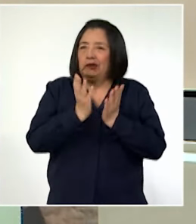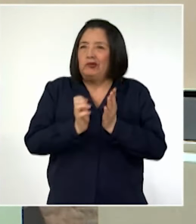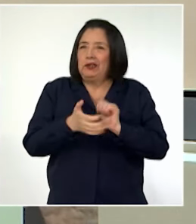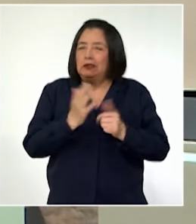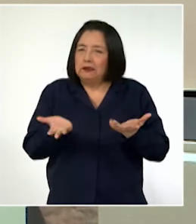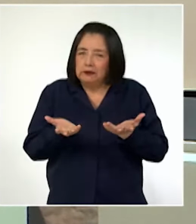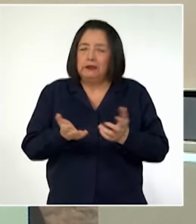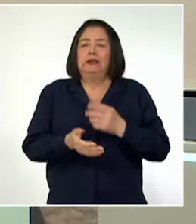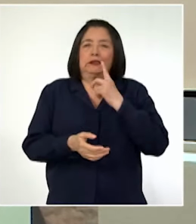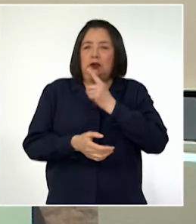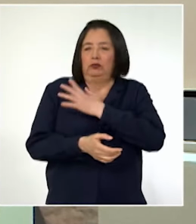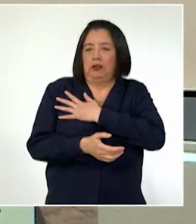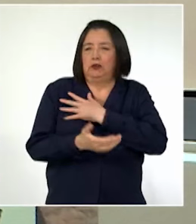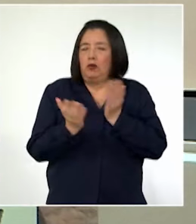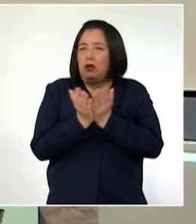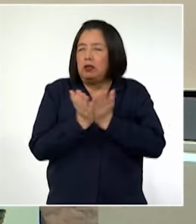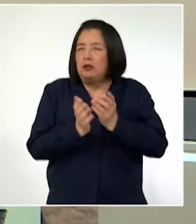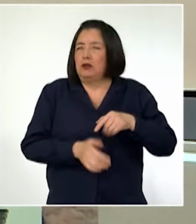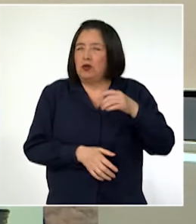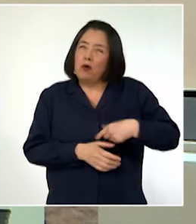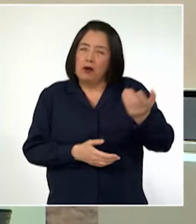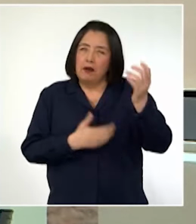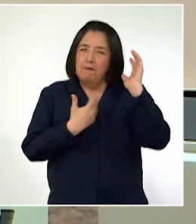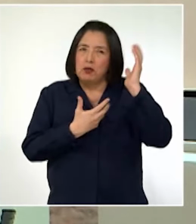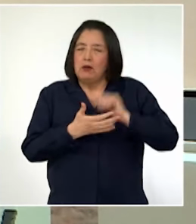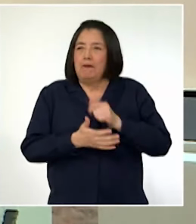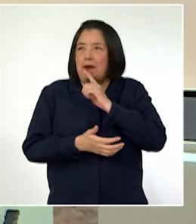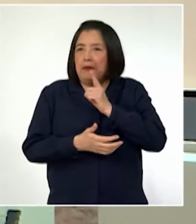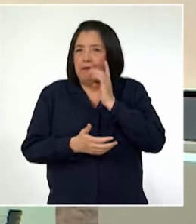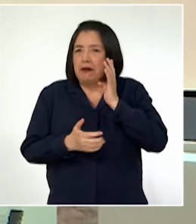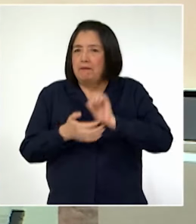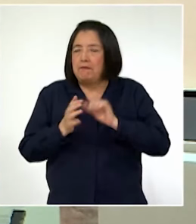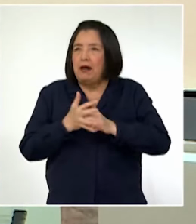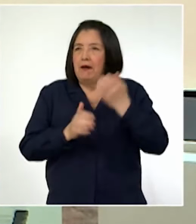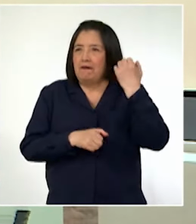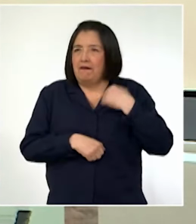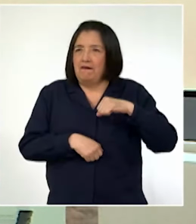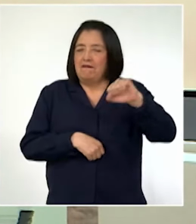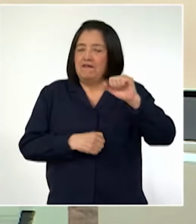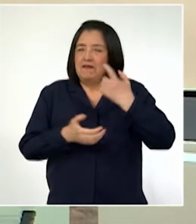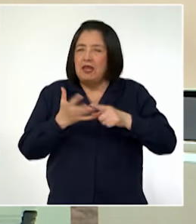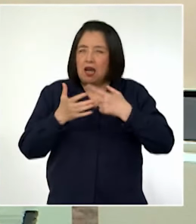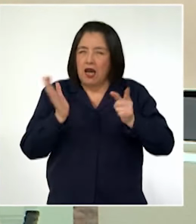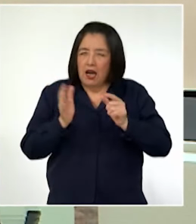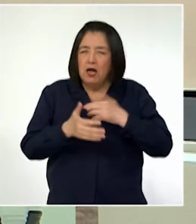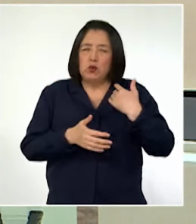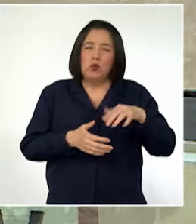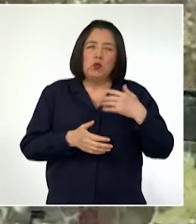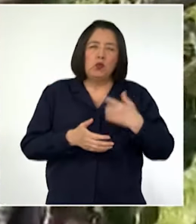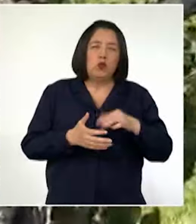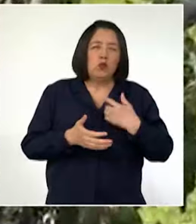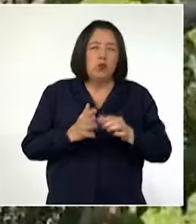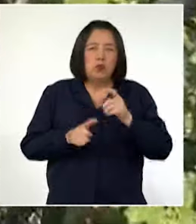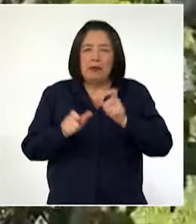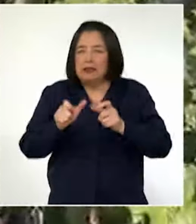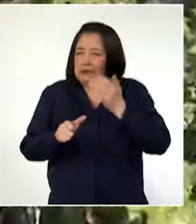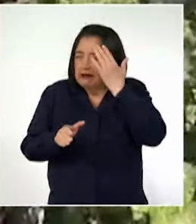Piura. Los padres de familia viajaron hasta San Martín en un vuelo humanitario para conocer el estado de salud de los heridos.